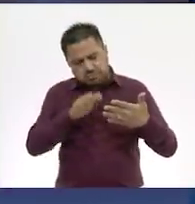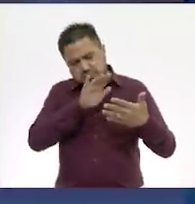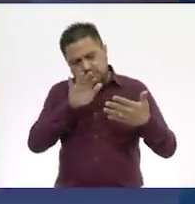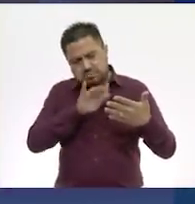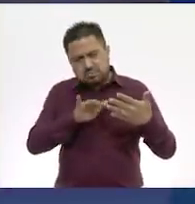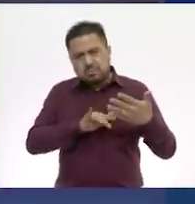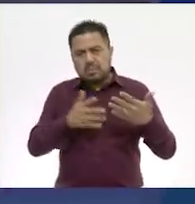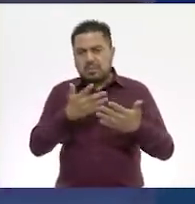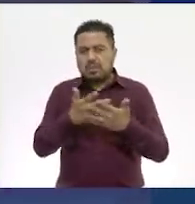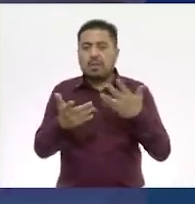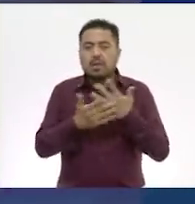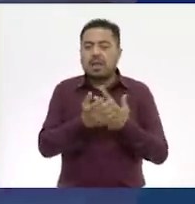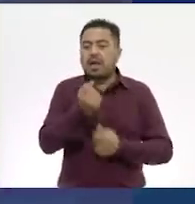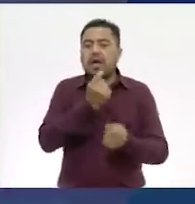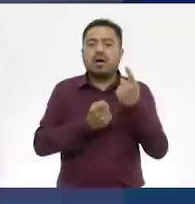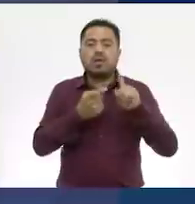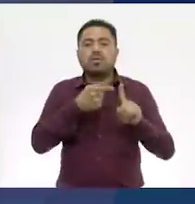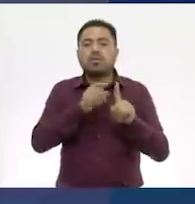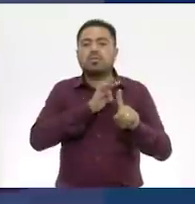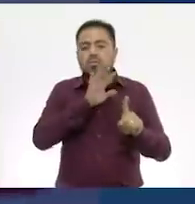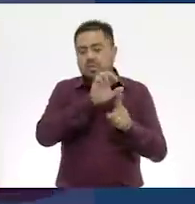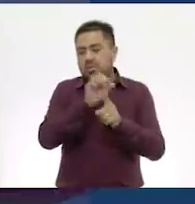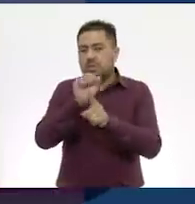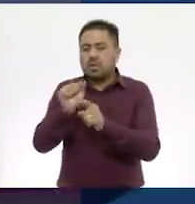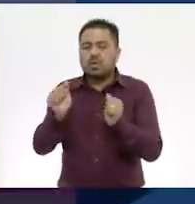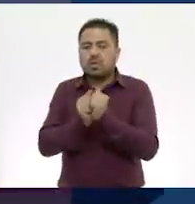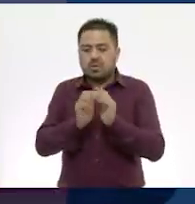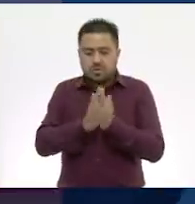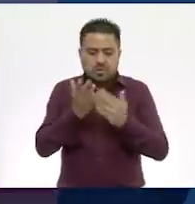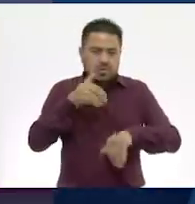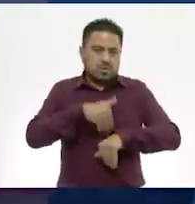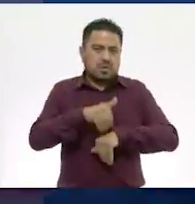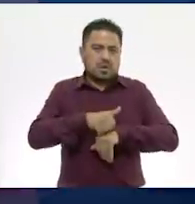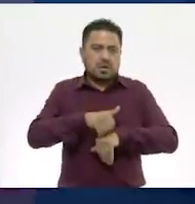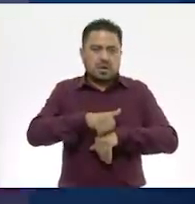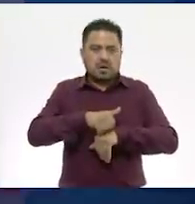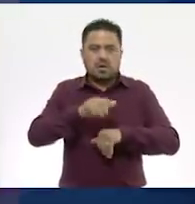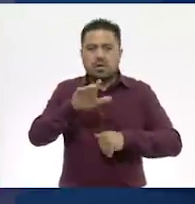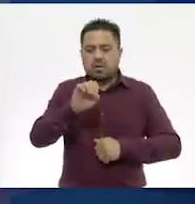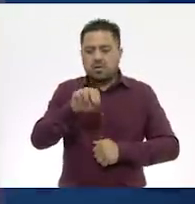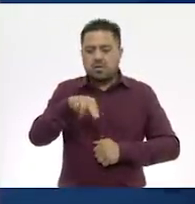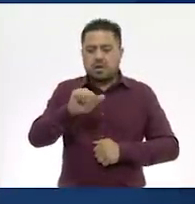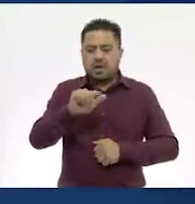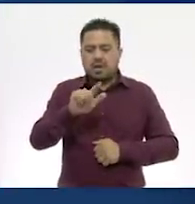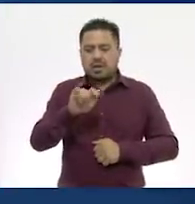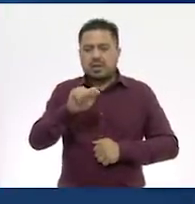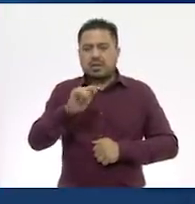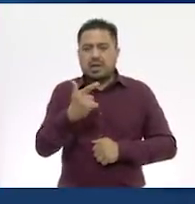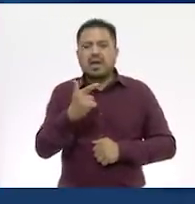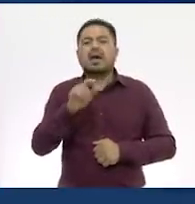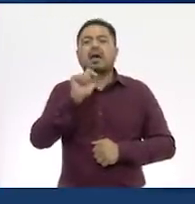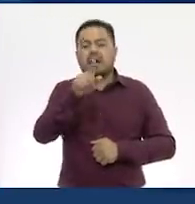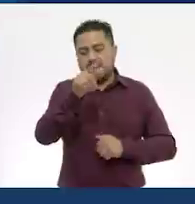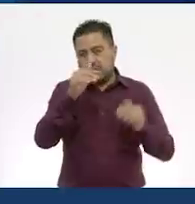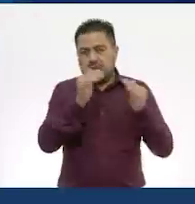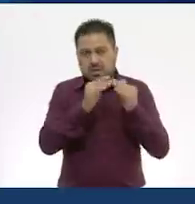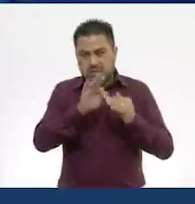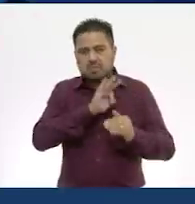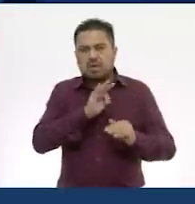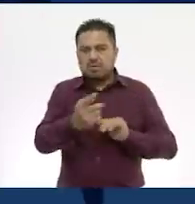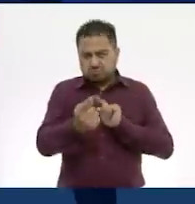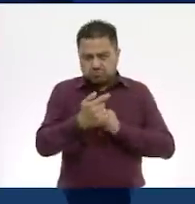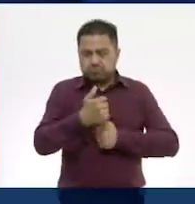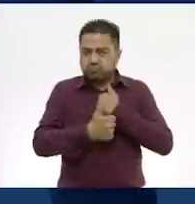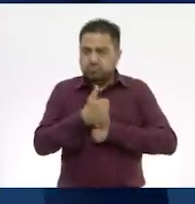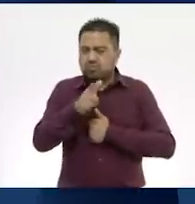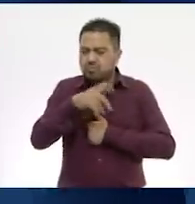mano. Algunos de ellos los podrán localizar en la página electrónica del Conalitec. Y a ustedes en casa les reto a que busquen